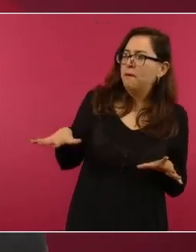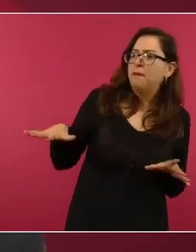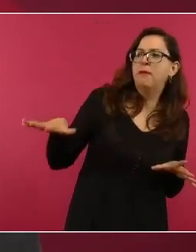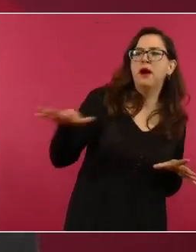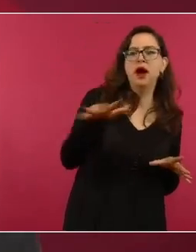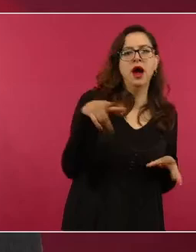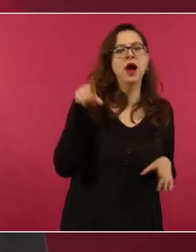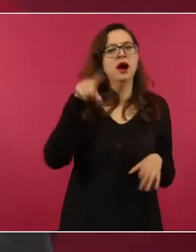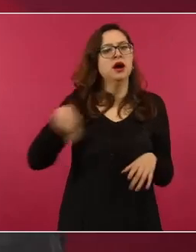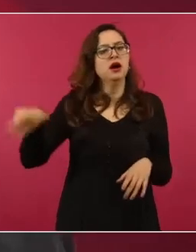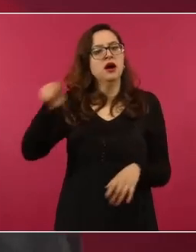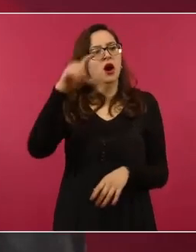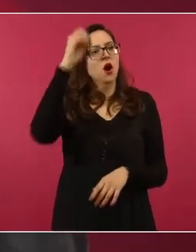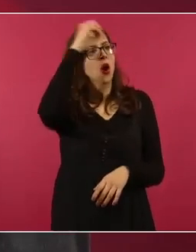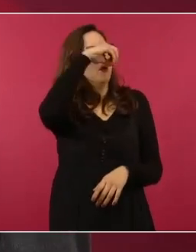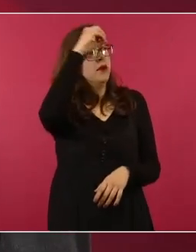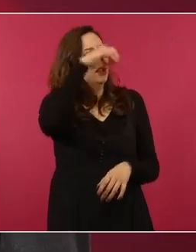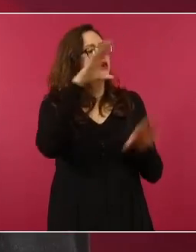¿O el pueblo no existe?